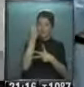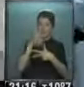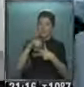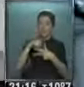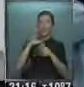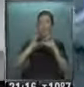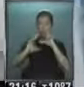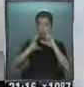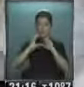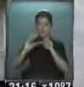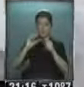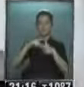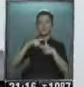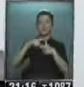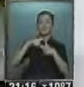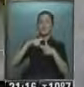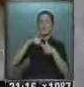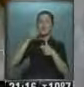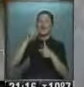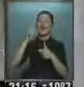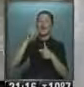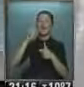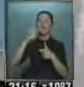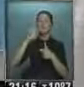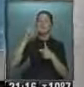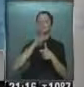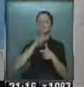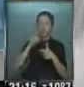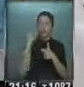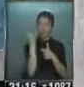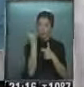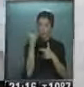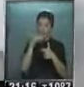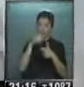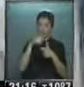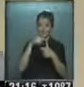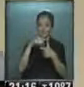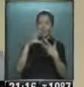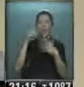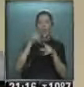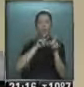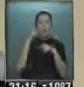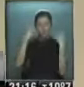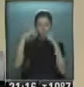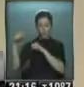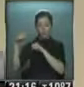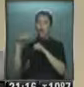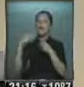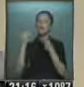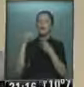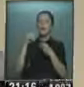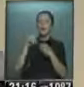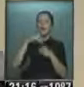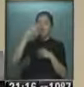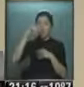comunicaciones el asad uno que empezaban las pruebas que simulan las condiciones que va a estar que va a tener que experimentar